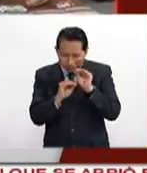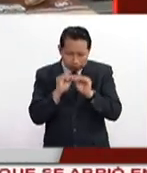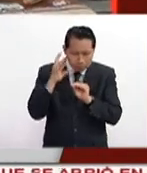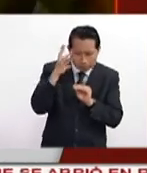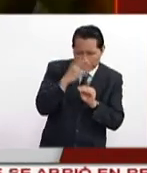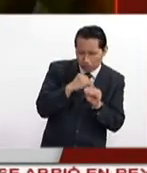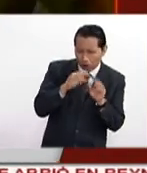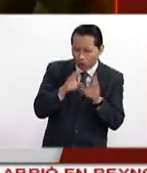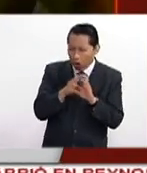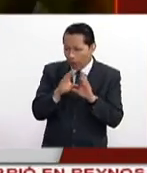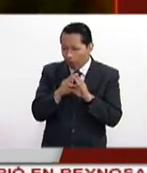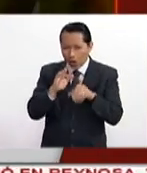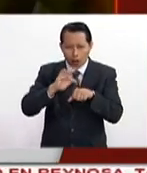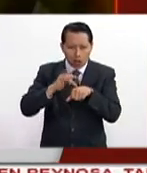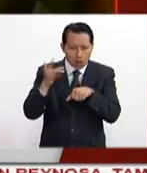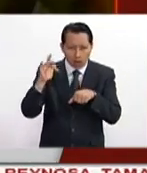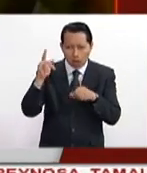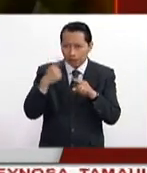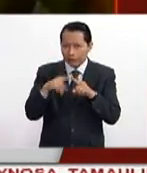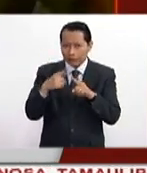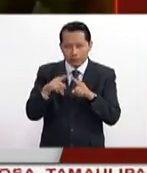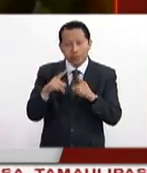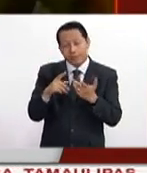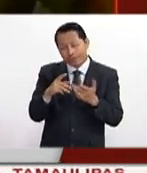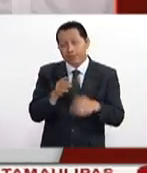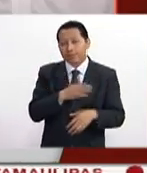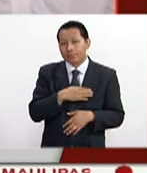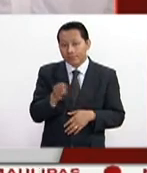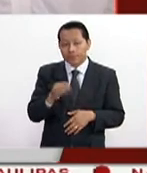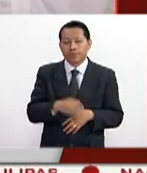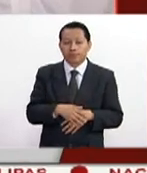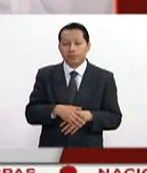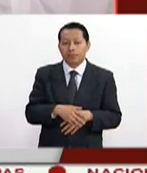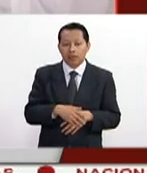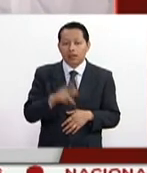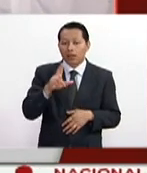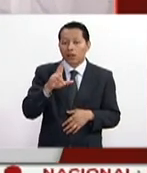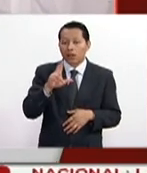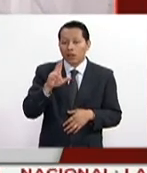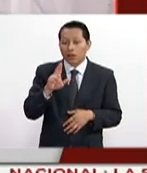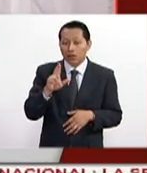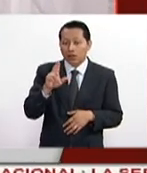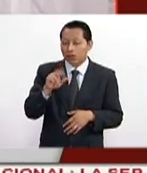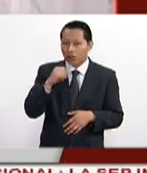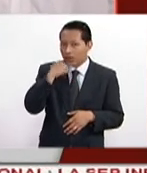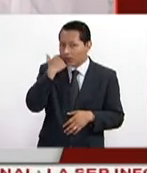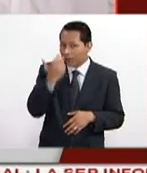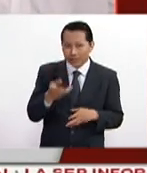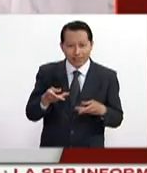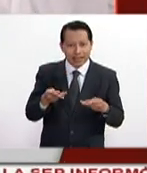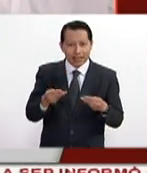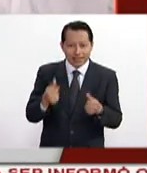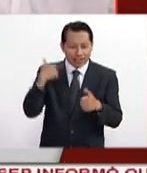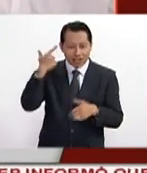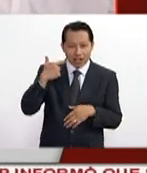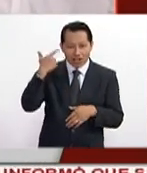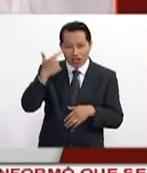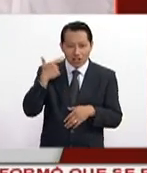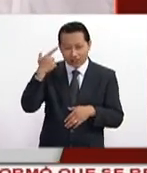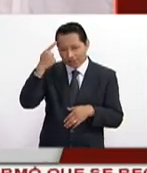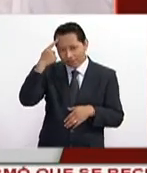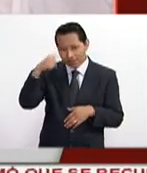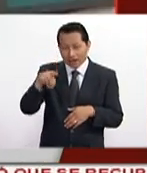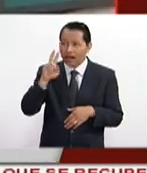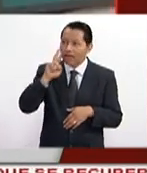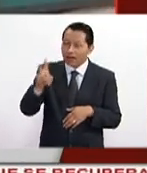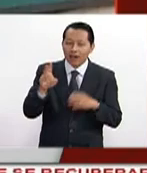como joyas y demás. Y bueno, realmente no quise hacer el gasto de ir hasta Londres para